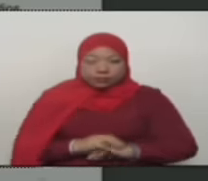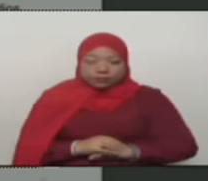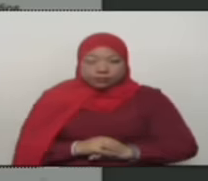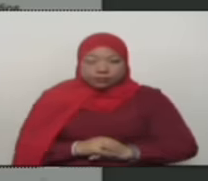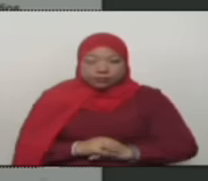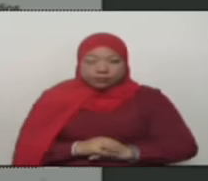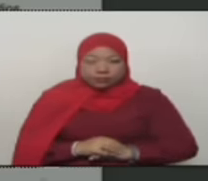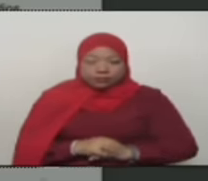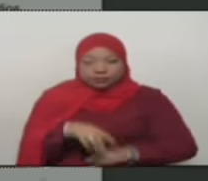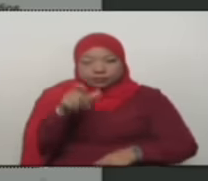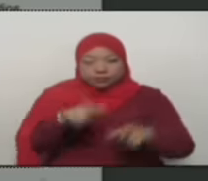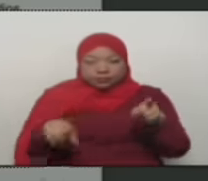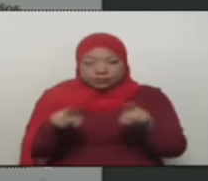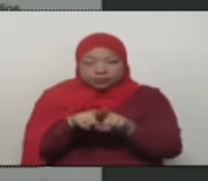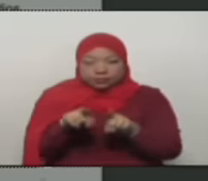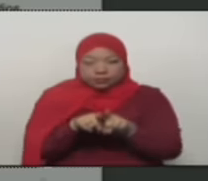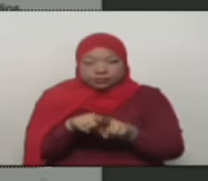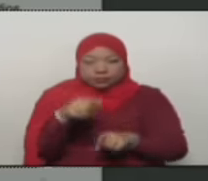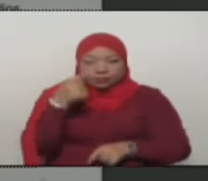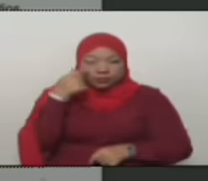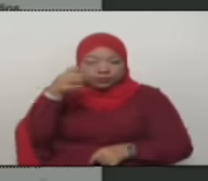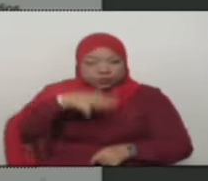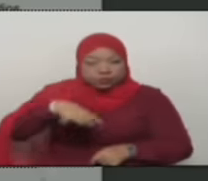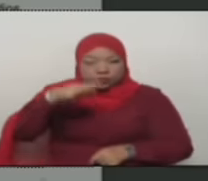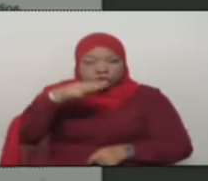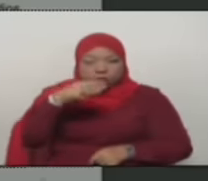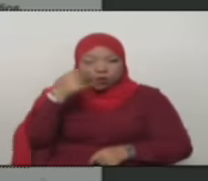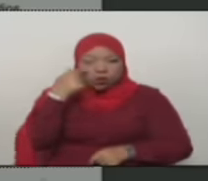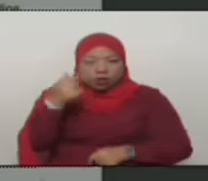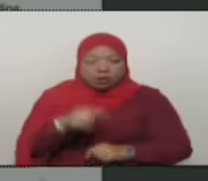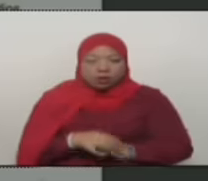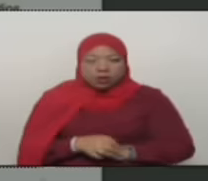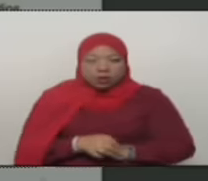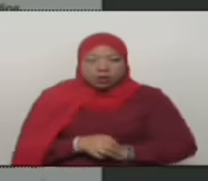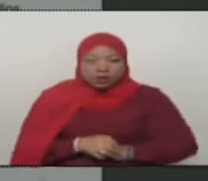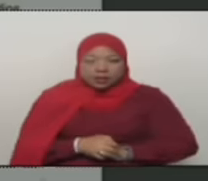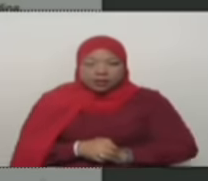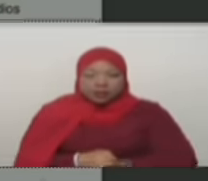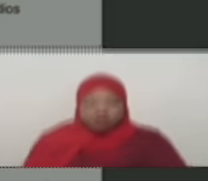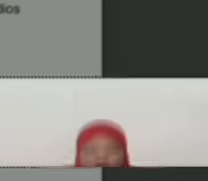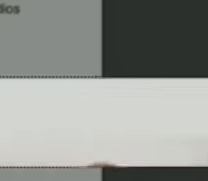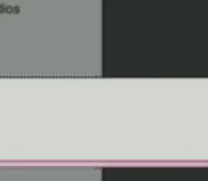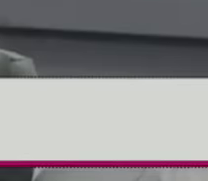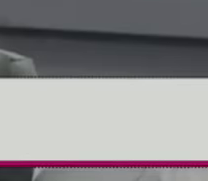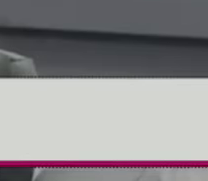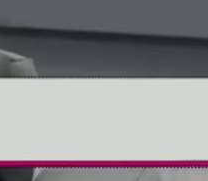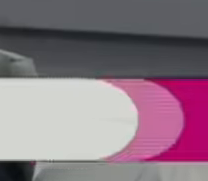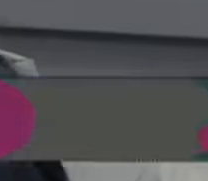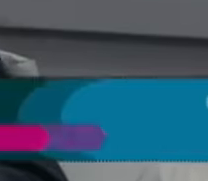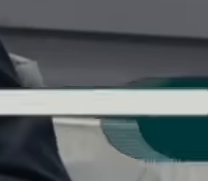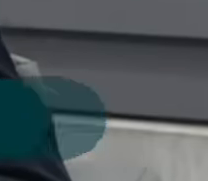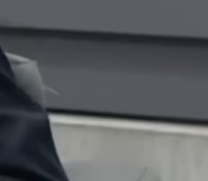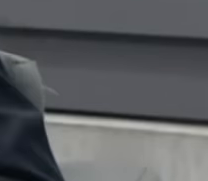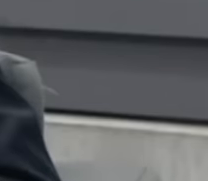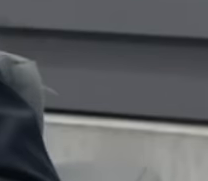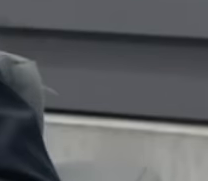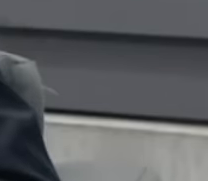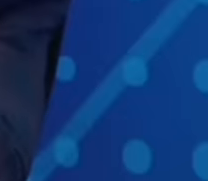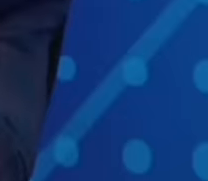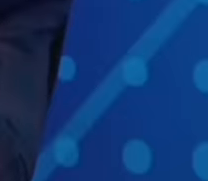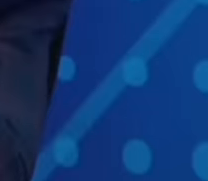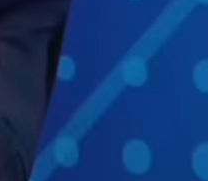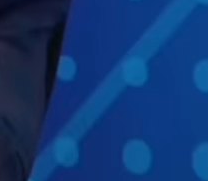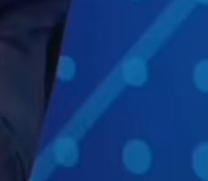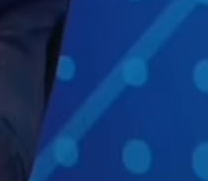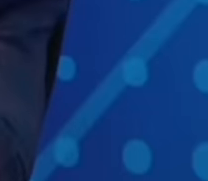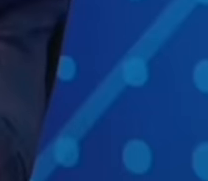pero en el Partido Demócrata. Sí. Es como el espejo. De Wilson Institute, y está metido, ¿no?, de hace más de 20 años aquí. Yo nunca lo he divisado,